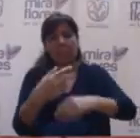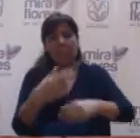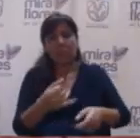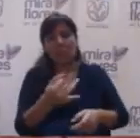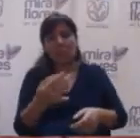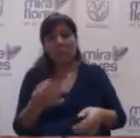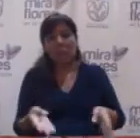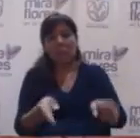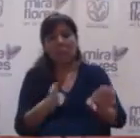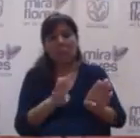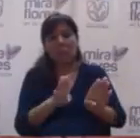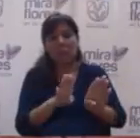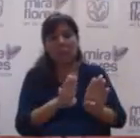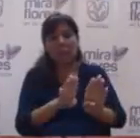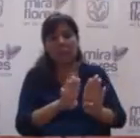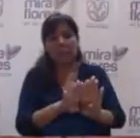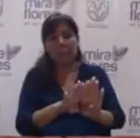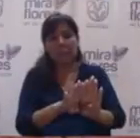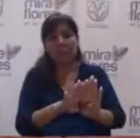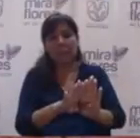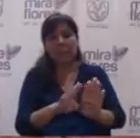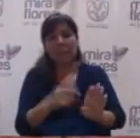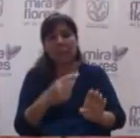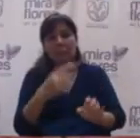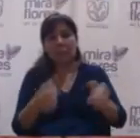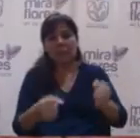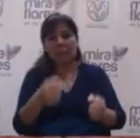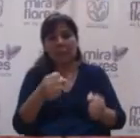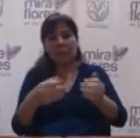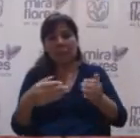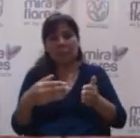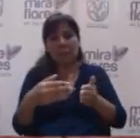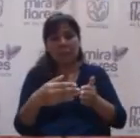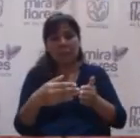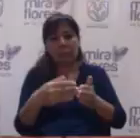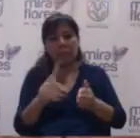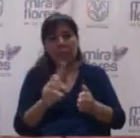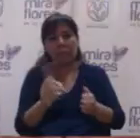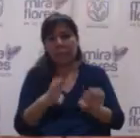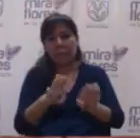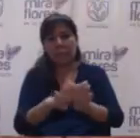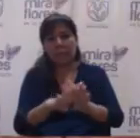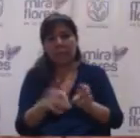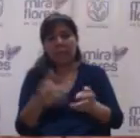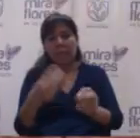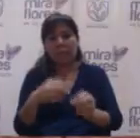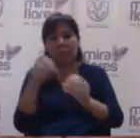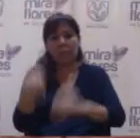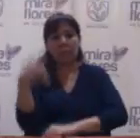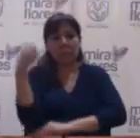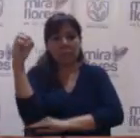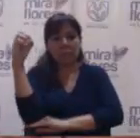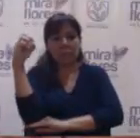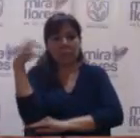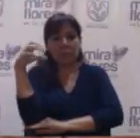de zonas por donde pasaban antes los vehículos, se han puesto dos semáforos, uno en Larco y el otro